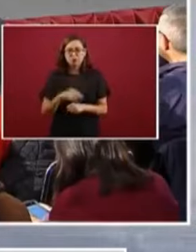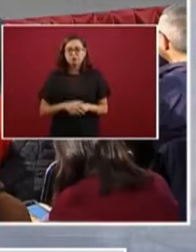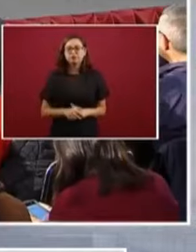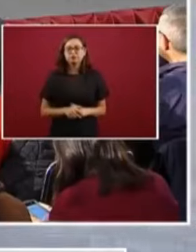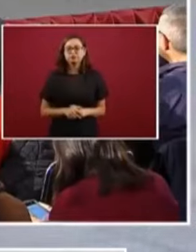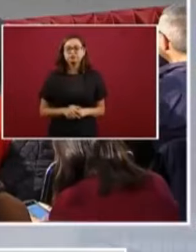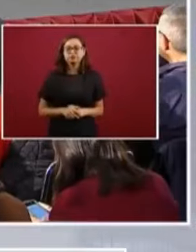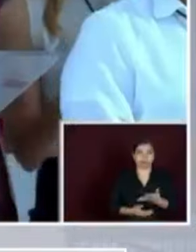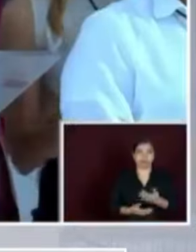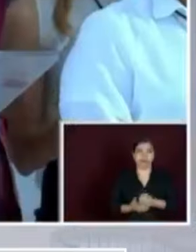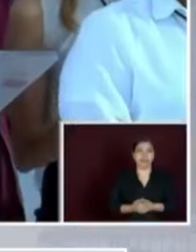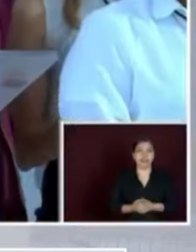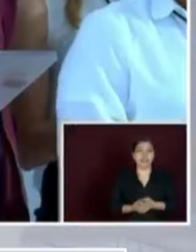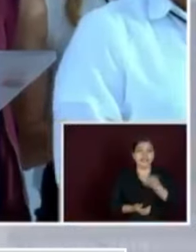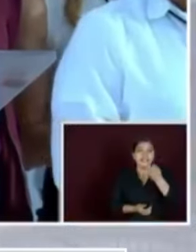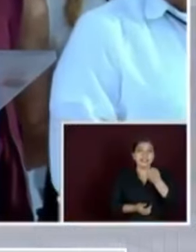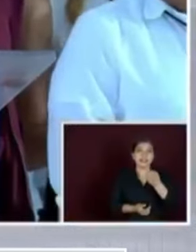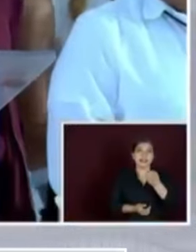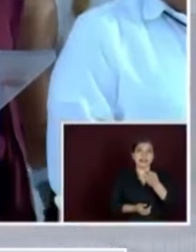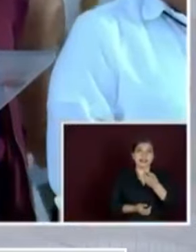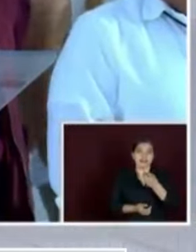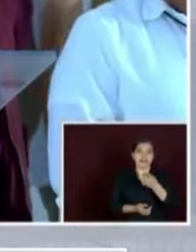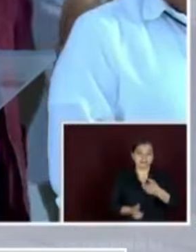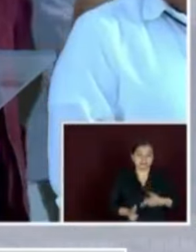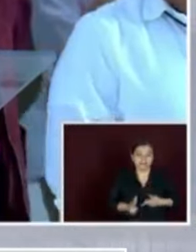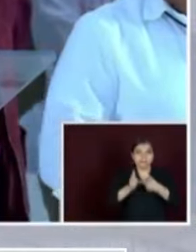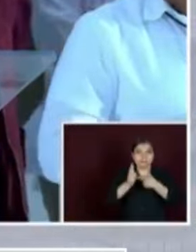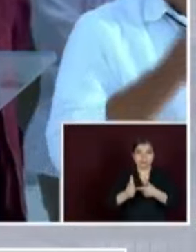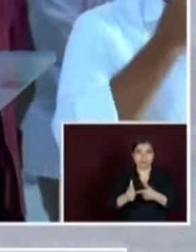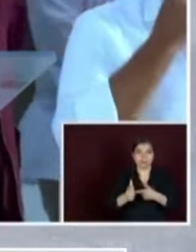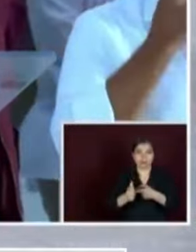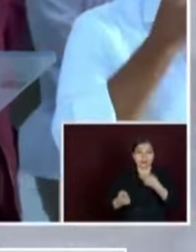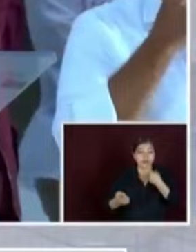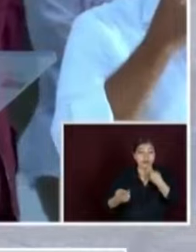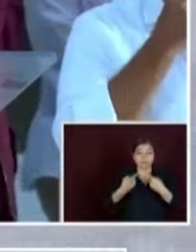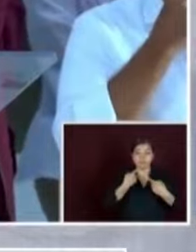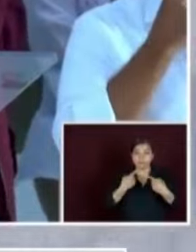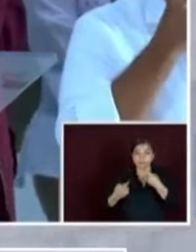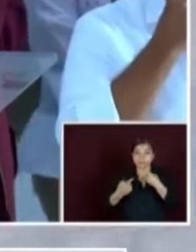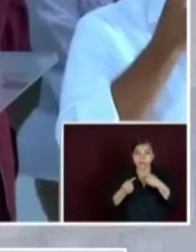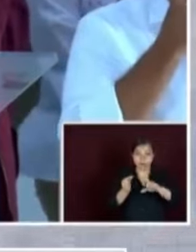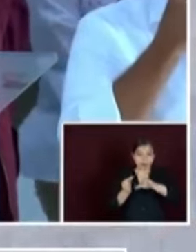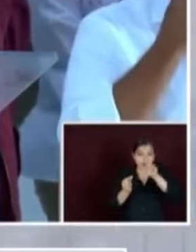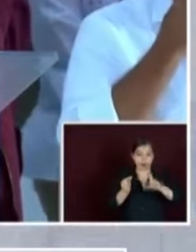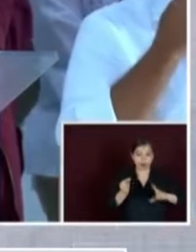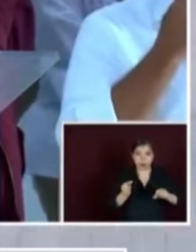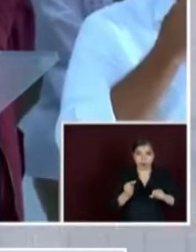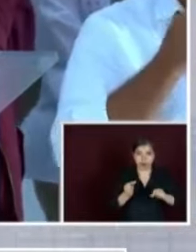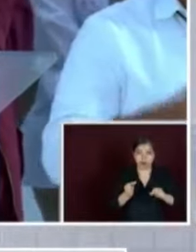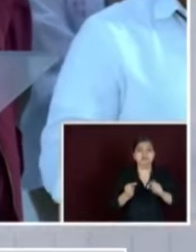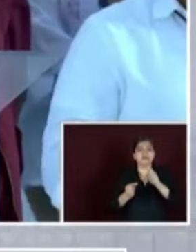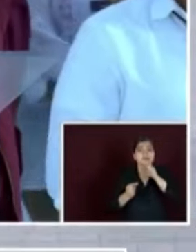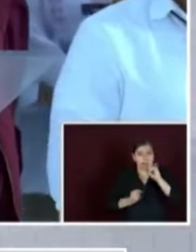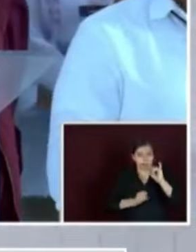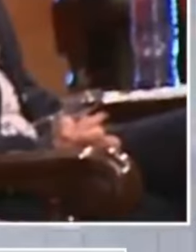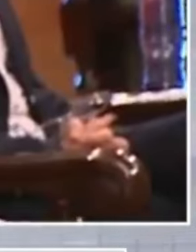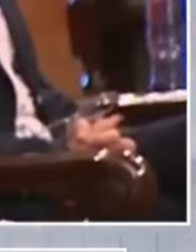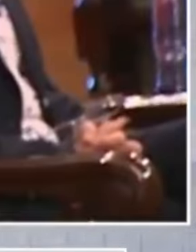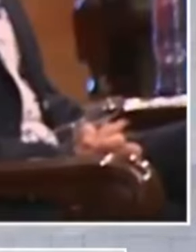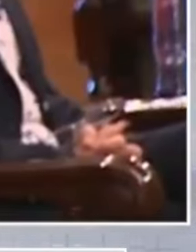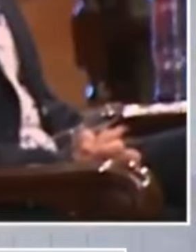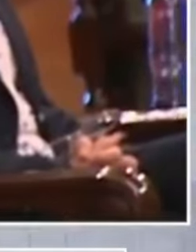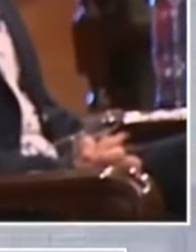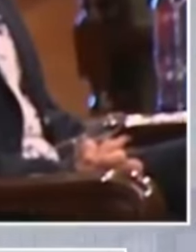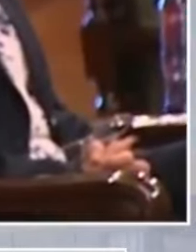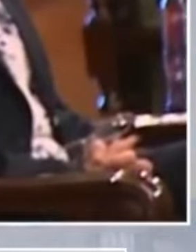estando en contra de Andrés Manuel López Obrador y que no representaban eso ganarían pero al final presentaban una candidata que incluso en sus propuestas ideológicas